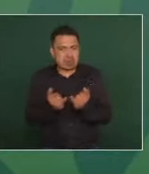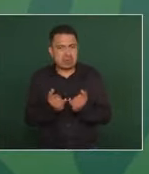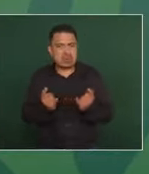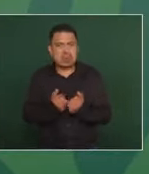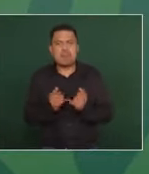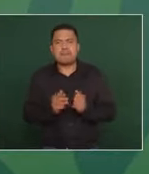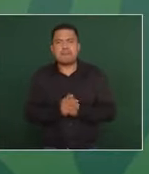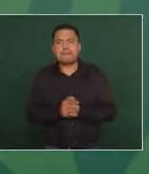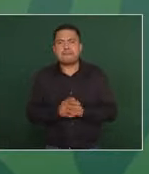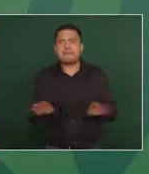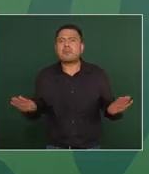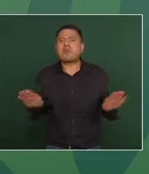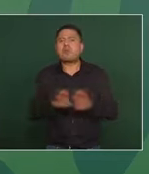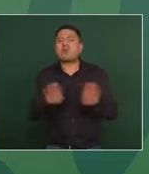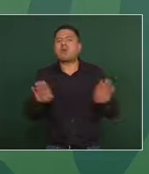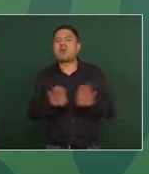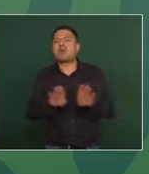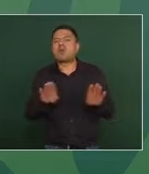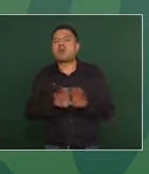de cómo